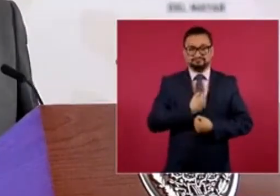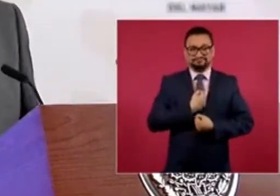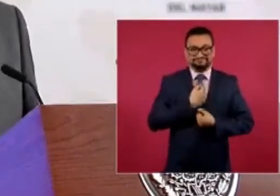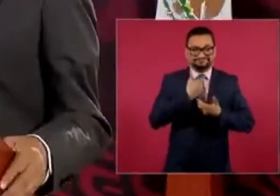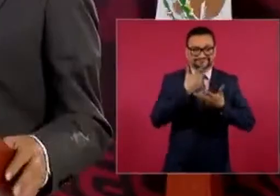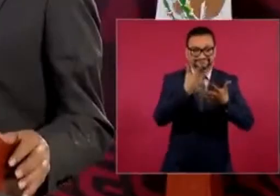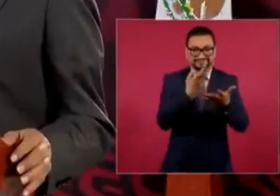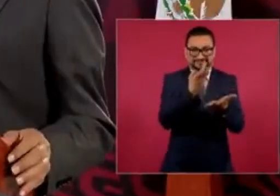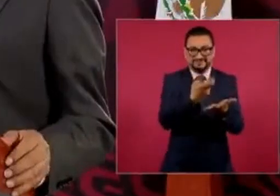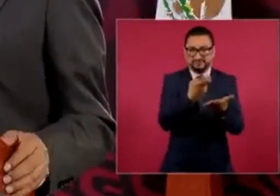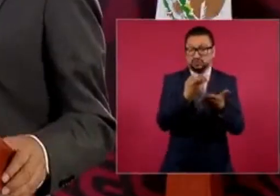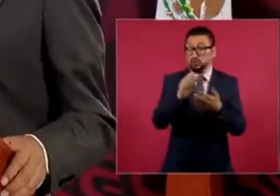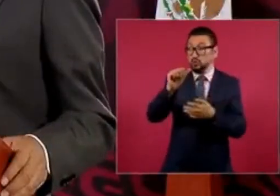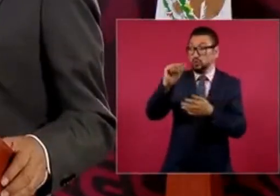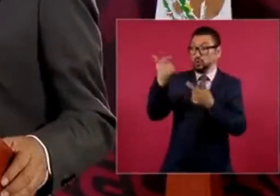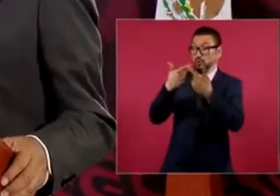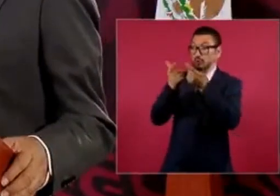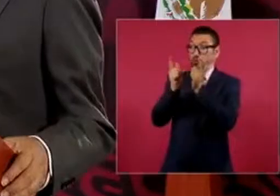no de la élite.